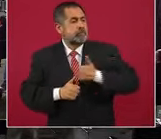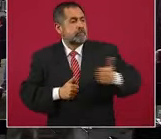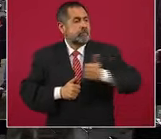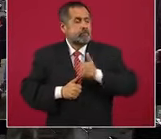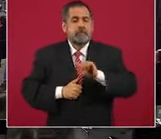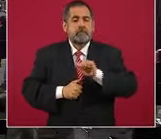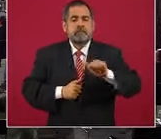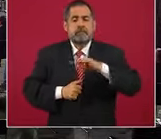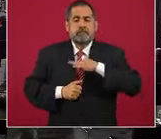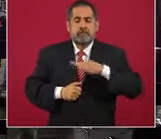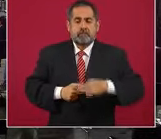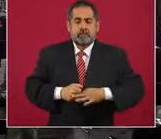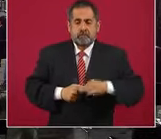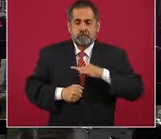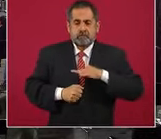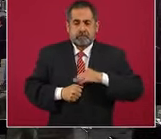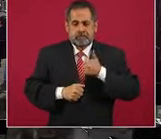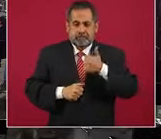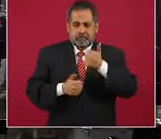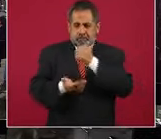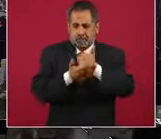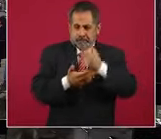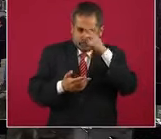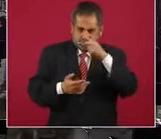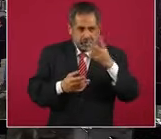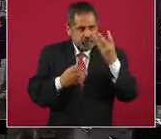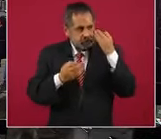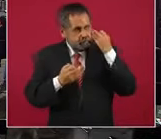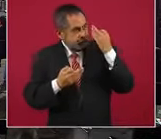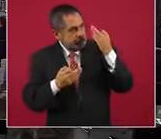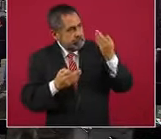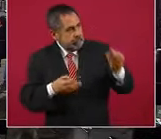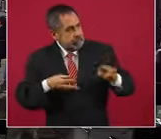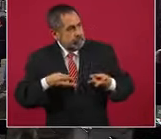México. ¿Cuánto tiempo? ¿Cuánto dinero?